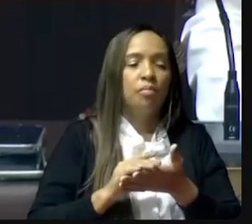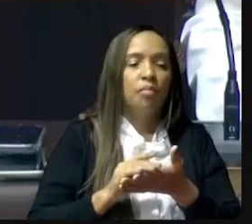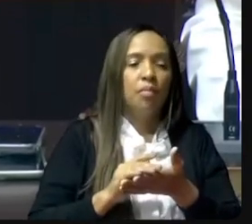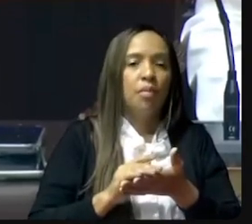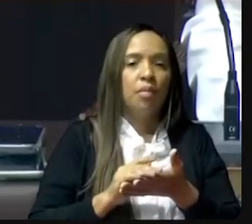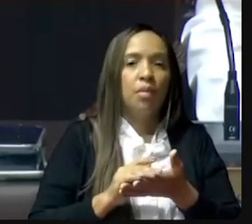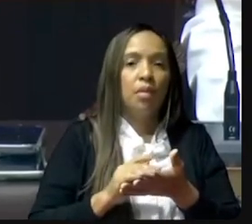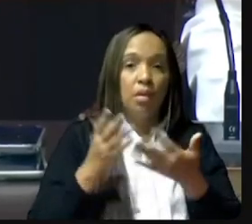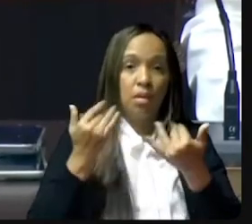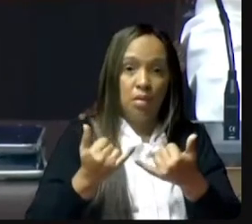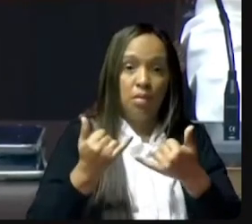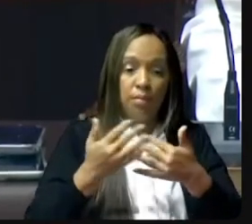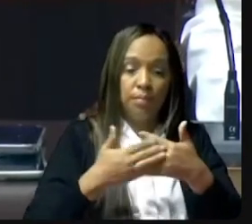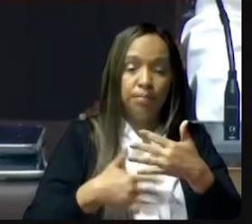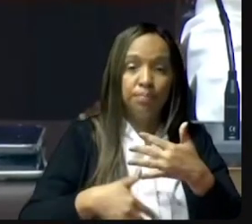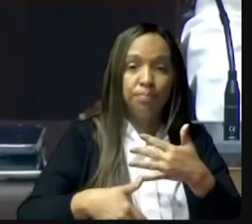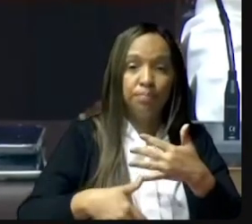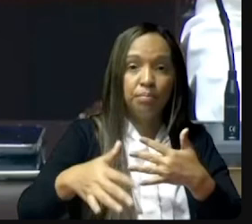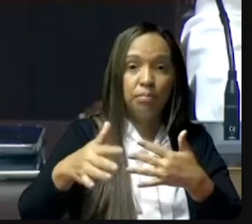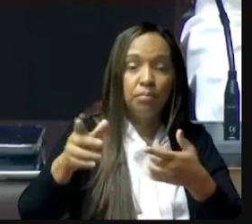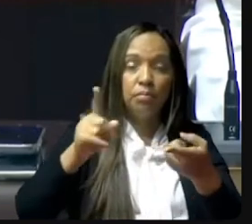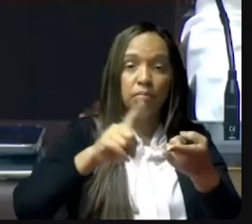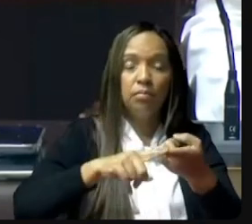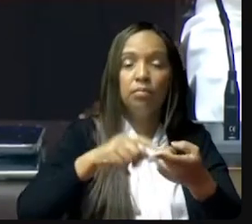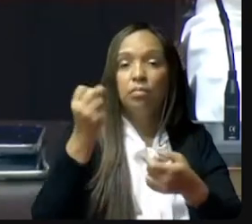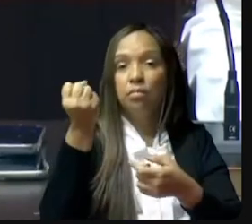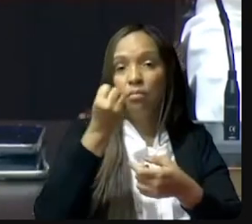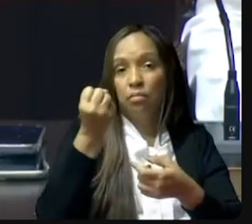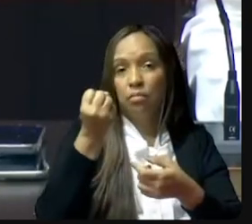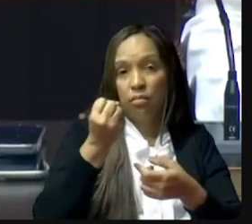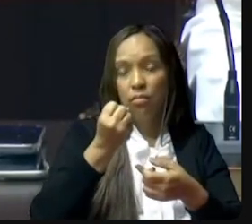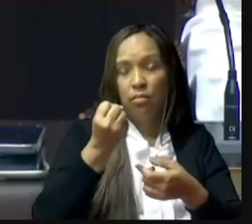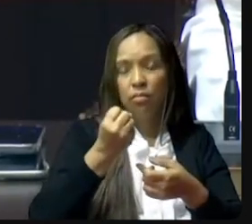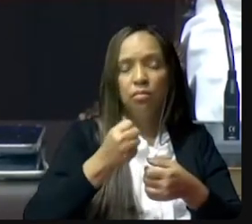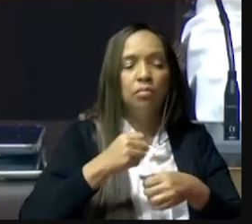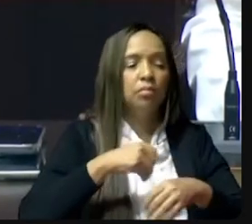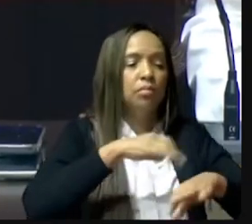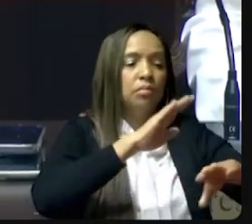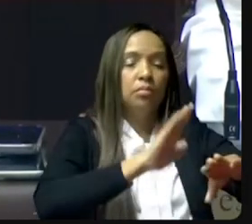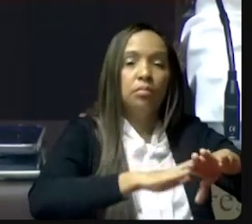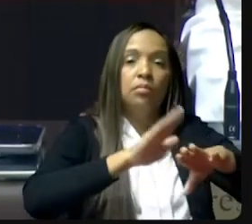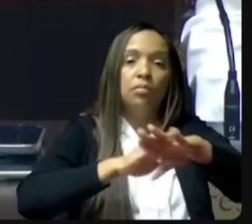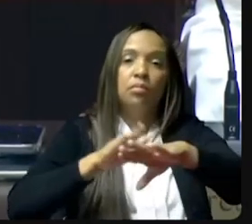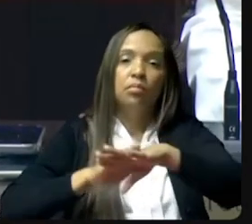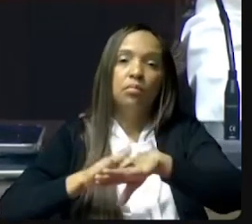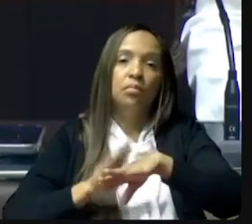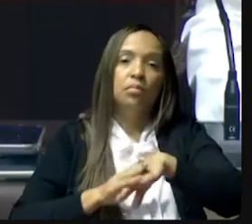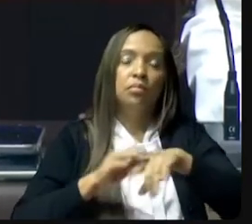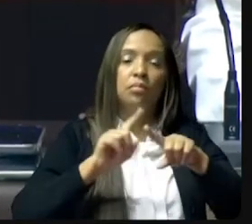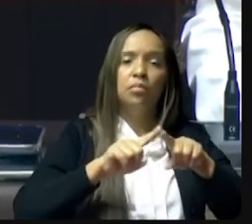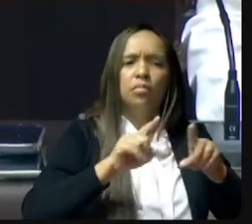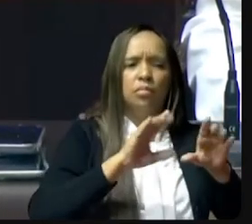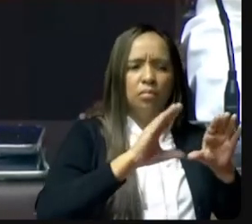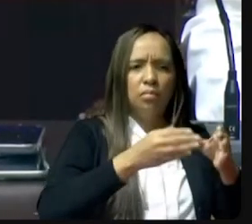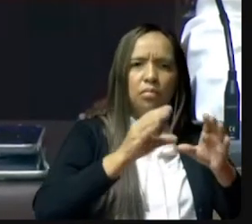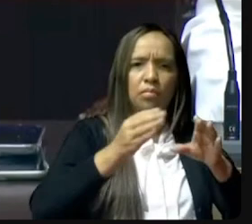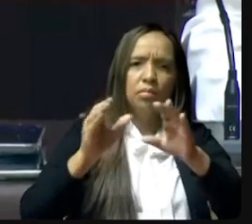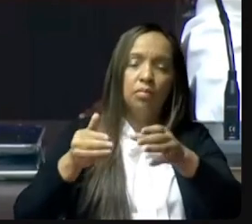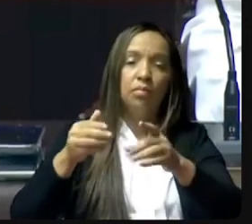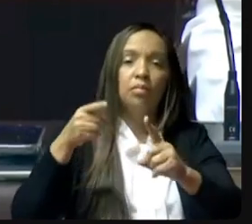bancadas para que podamos hacer una reunión tranquila distendida a nivel de bancada eh